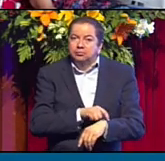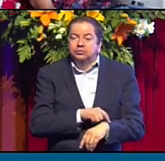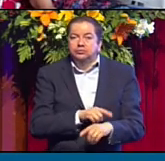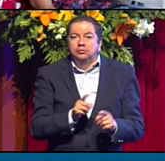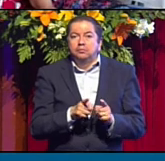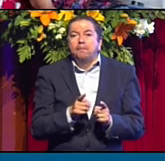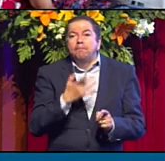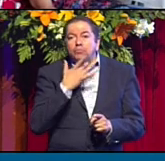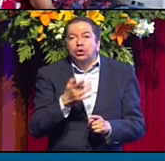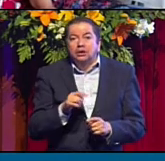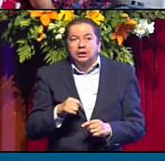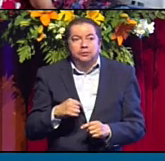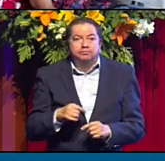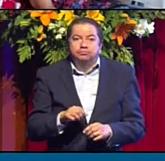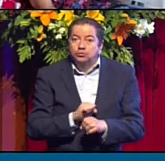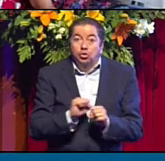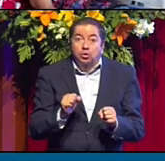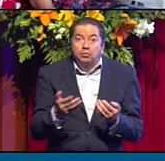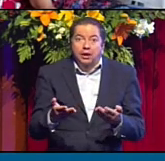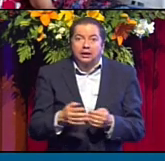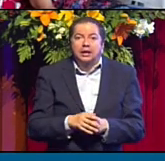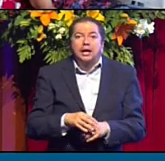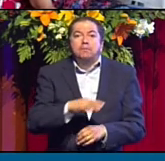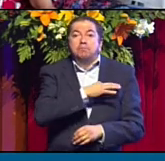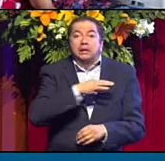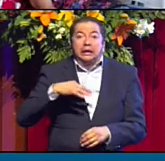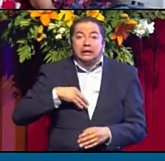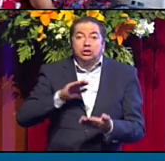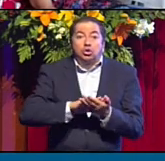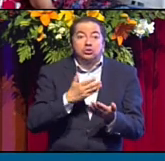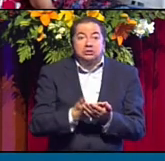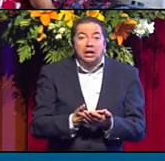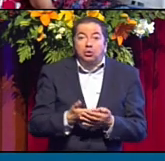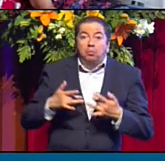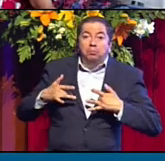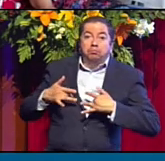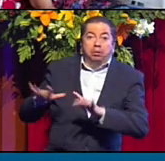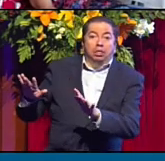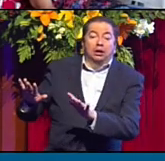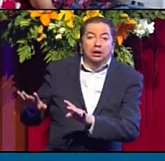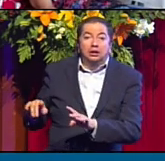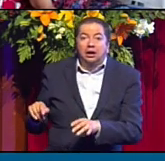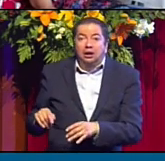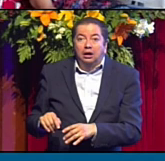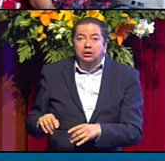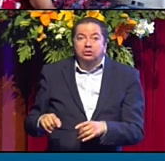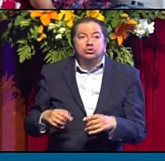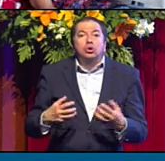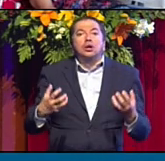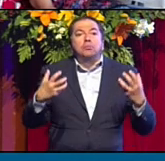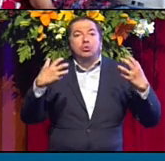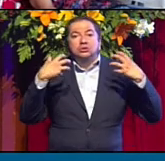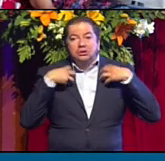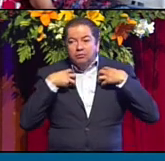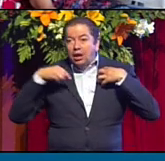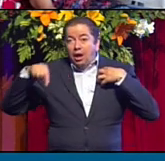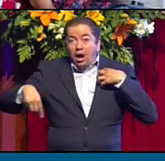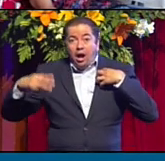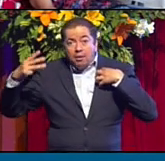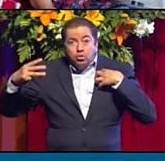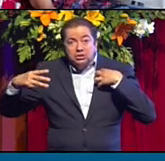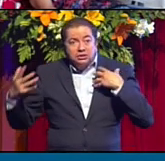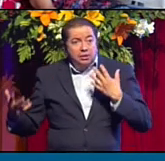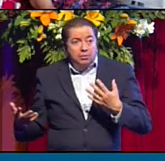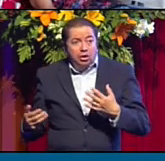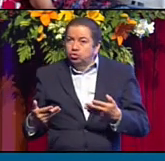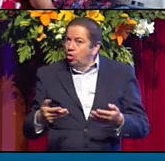acotado. Porque lo que no puede ocurrir es que el Ministerio de Salud deje de cumplir sus funciones y que recaiga la responsabilidad en el municipio